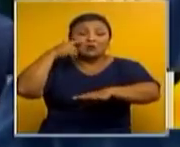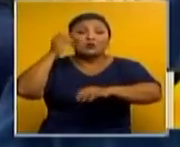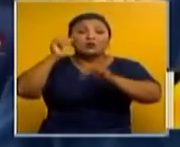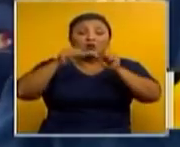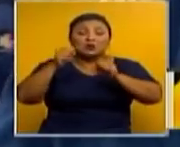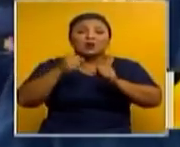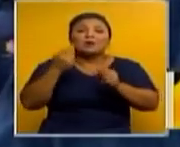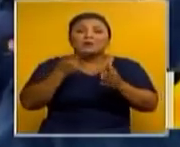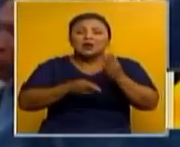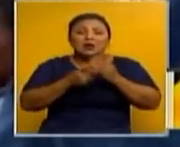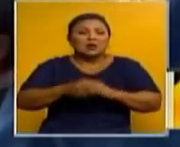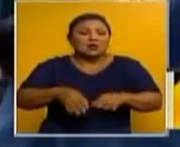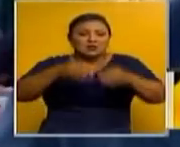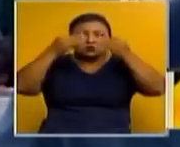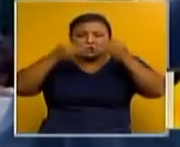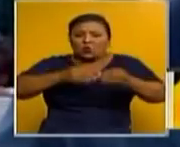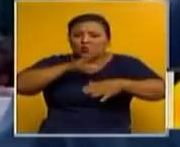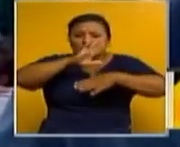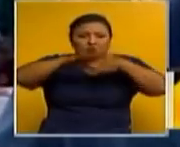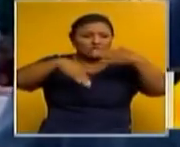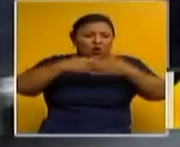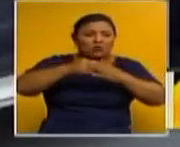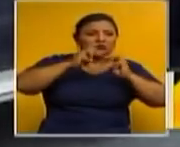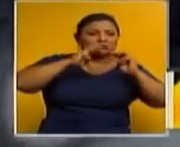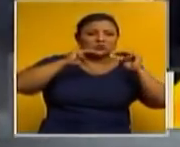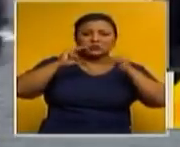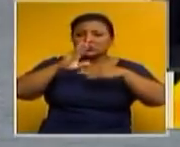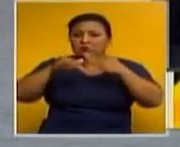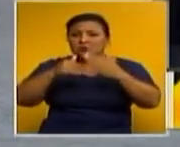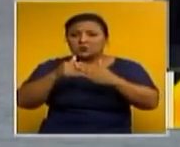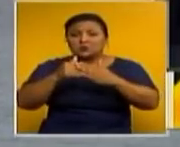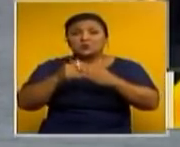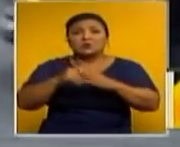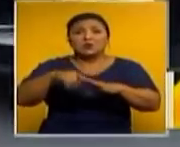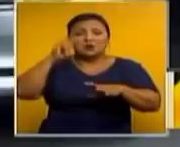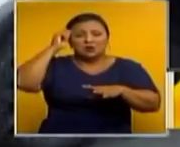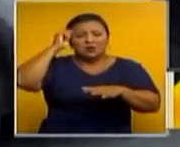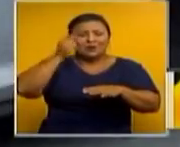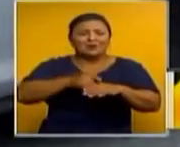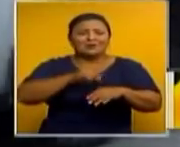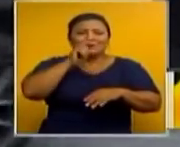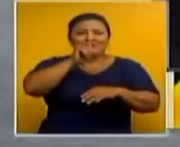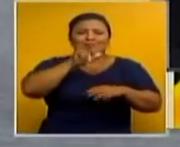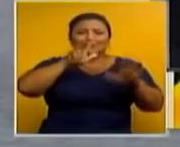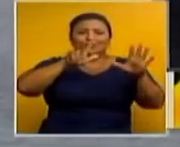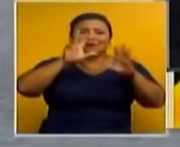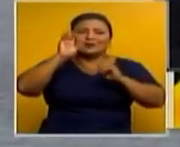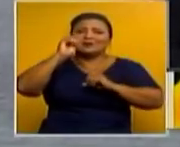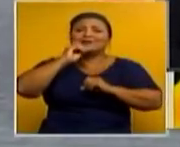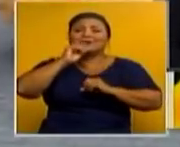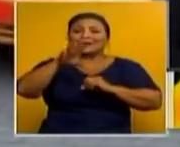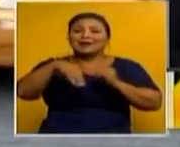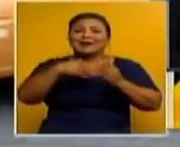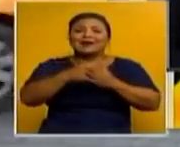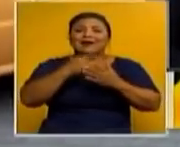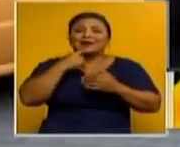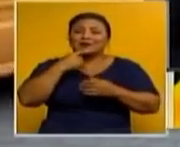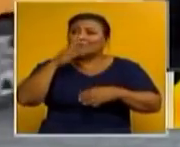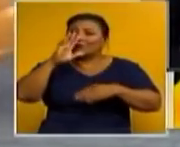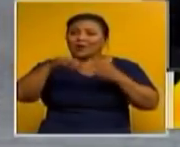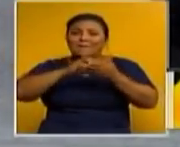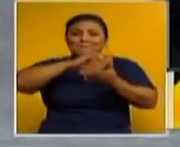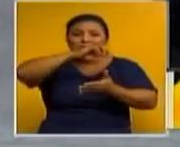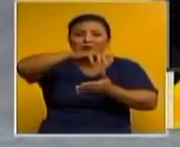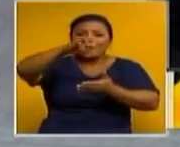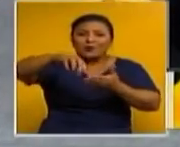fin de también garantizar todo el material electoral. Recordar también que son 130 los recintos electorales dispuestos en toda la